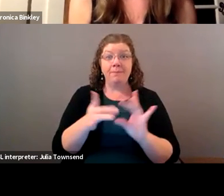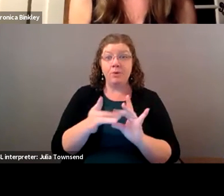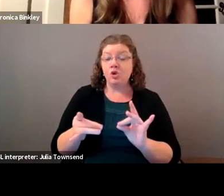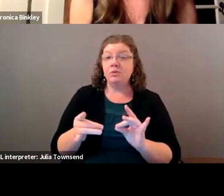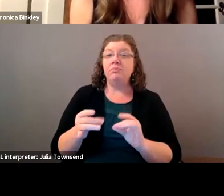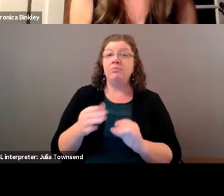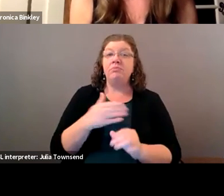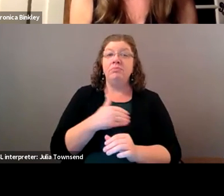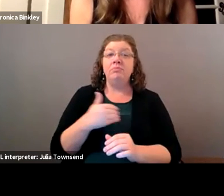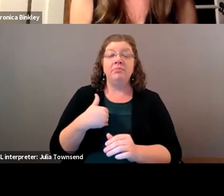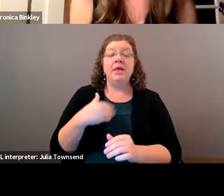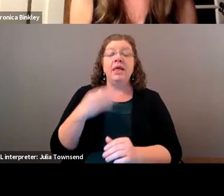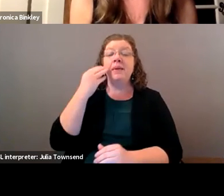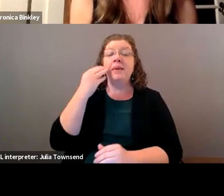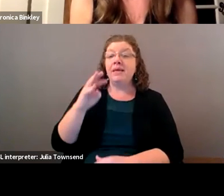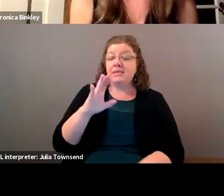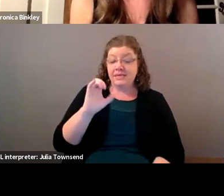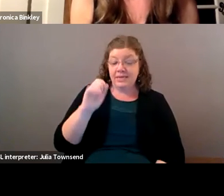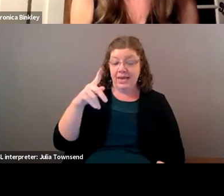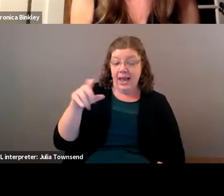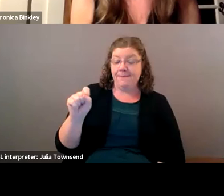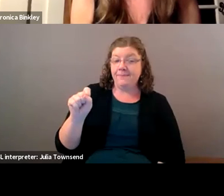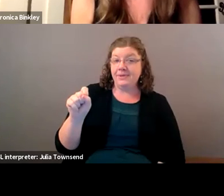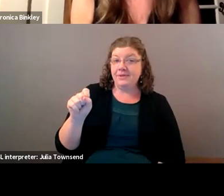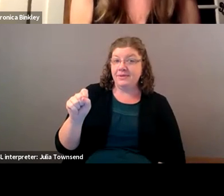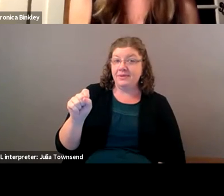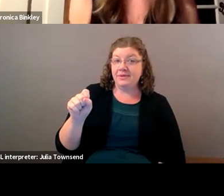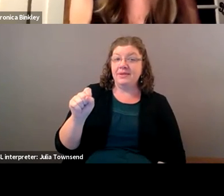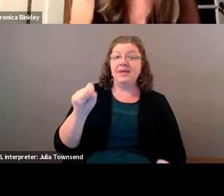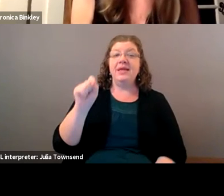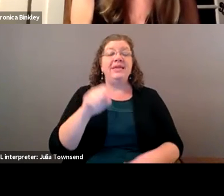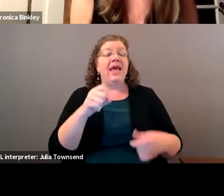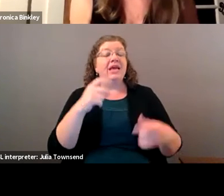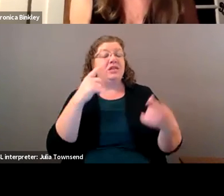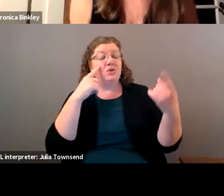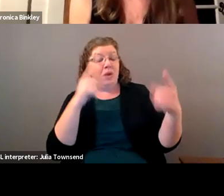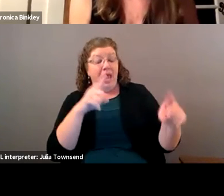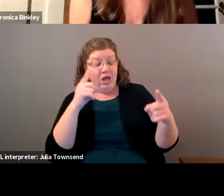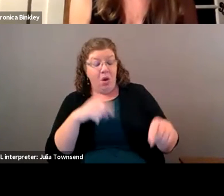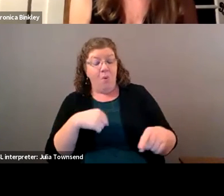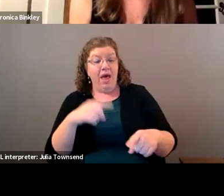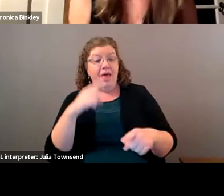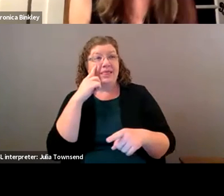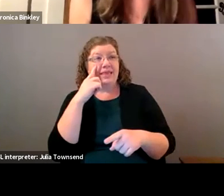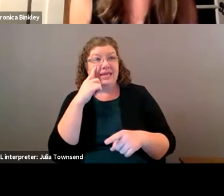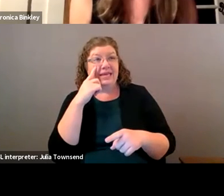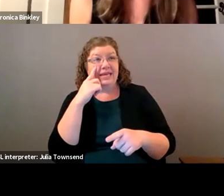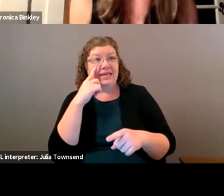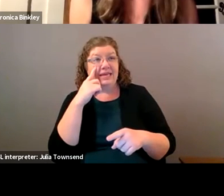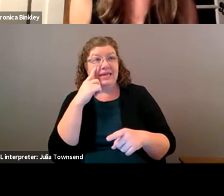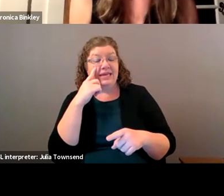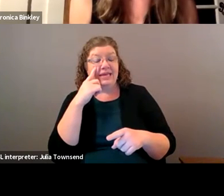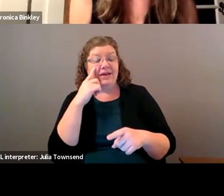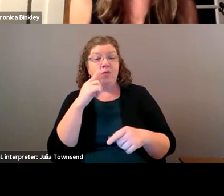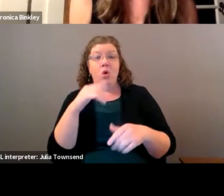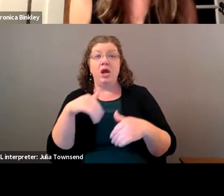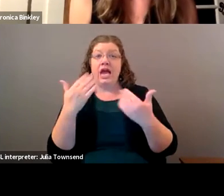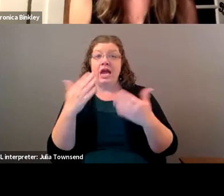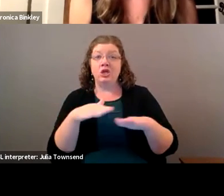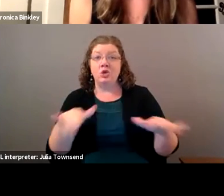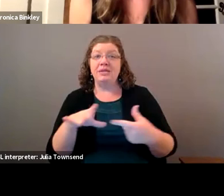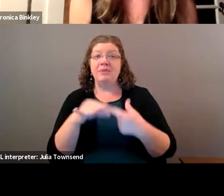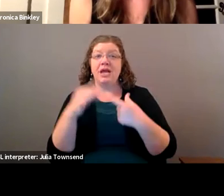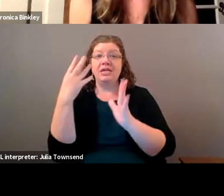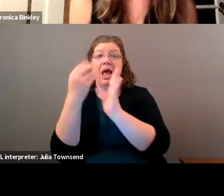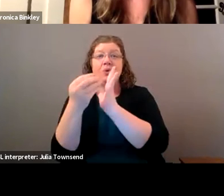Capps. Sí, nada más para recalcar, creo que para niños pequeños, especialmente